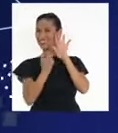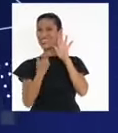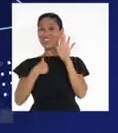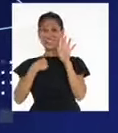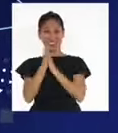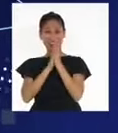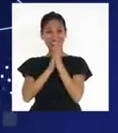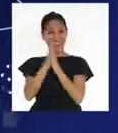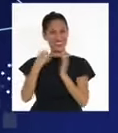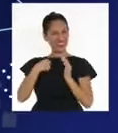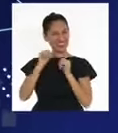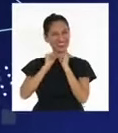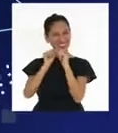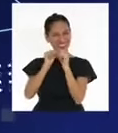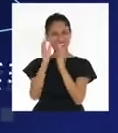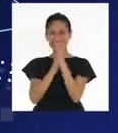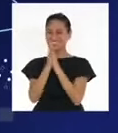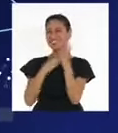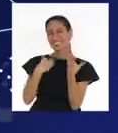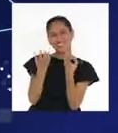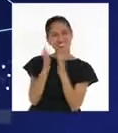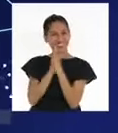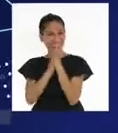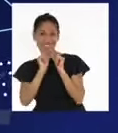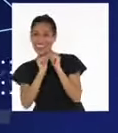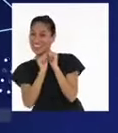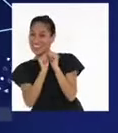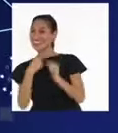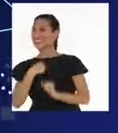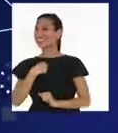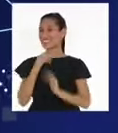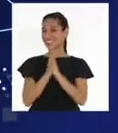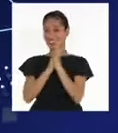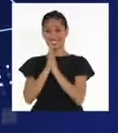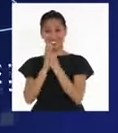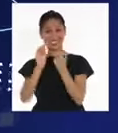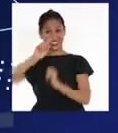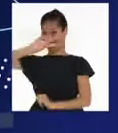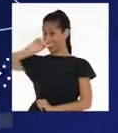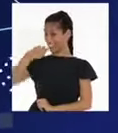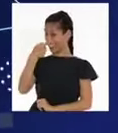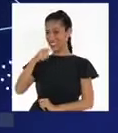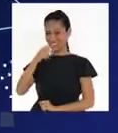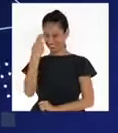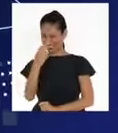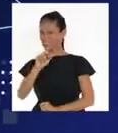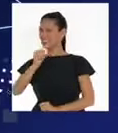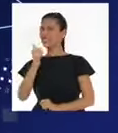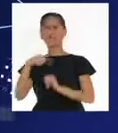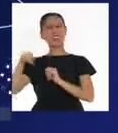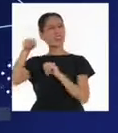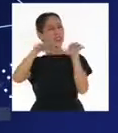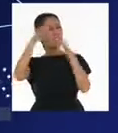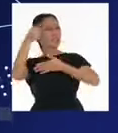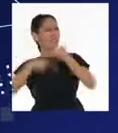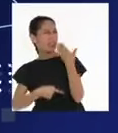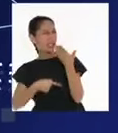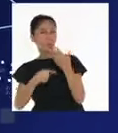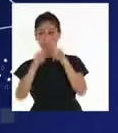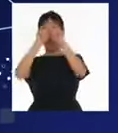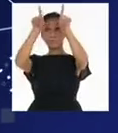continúo, yo continúo, yo, yo quiero continuar. Ya. La siguiente actividad en el